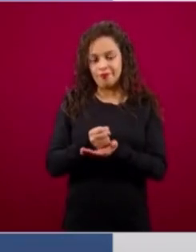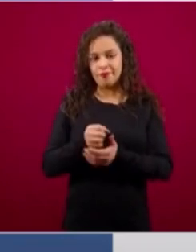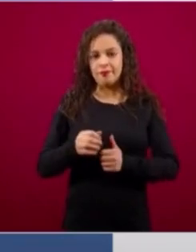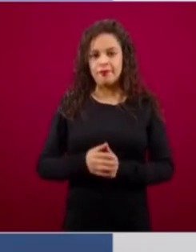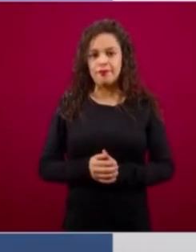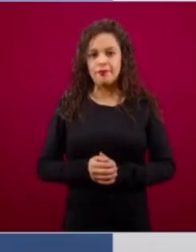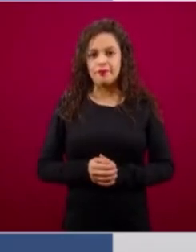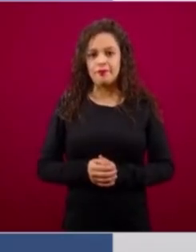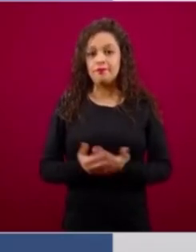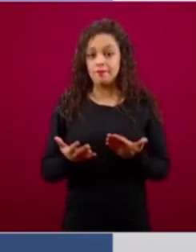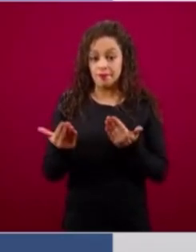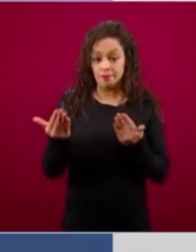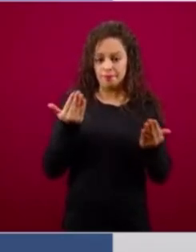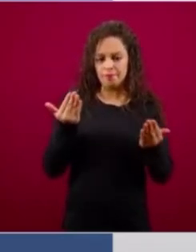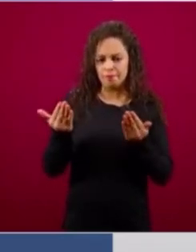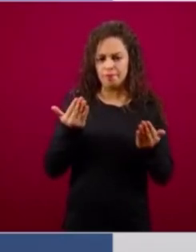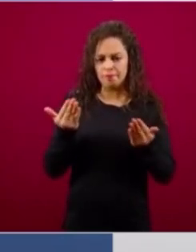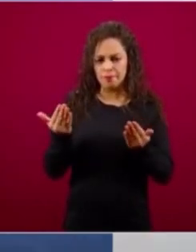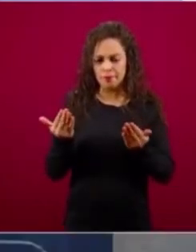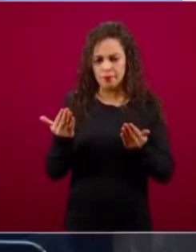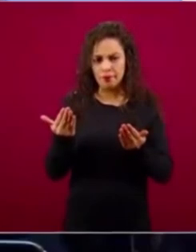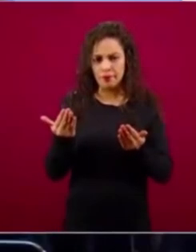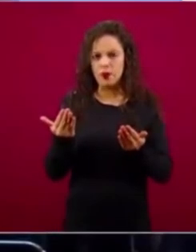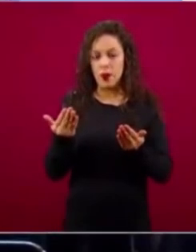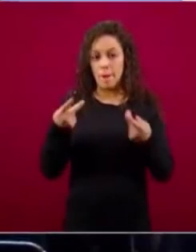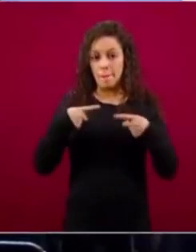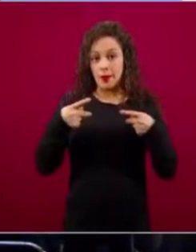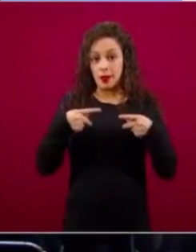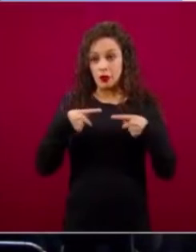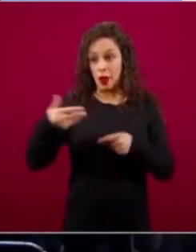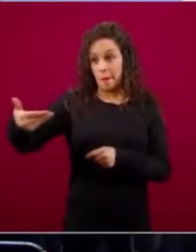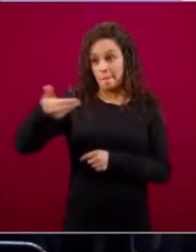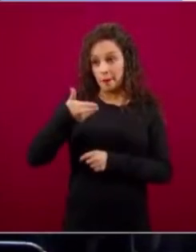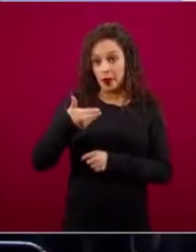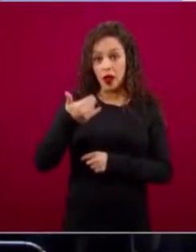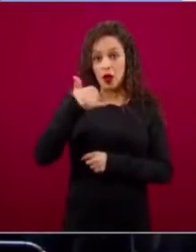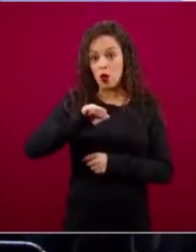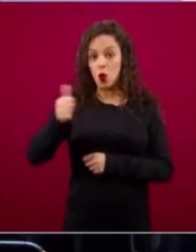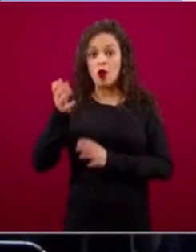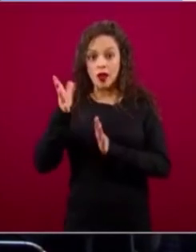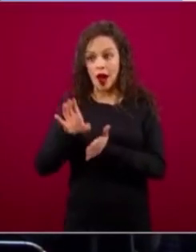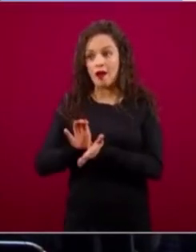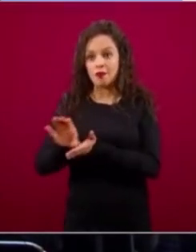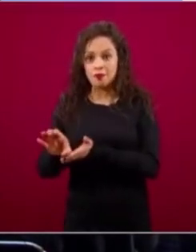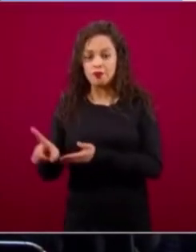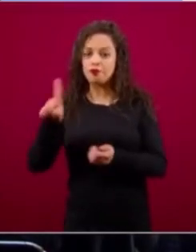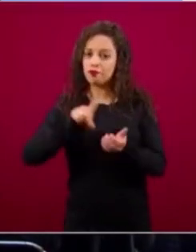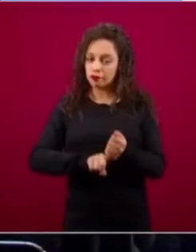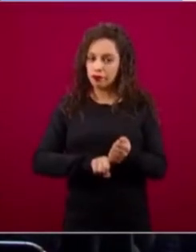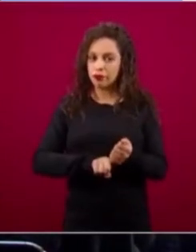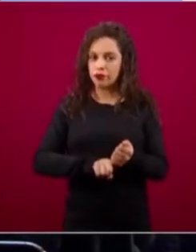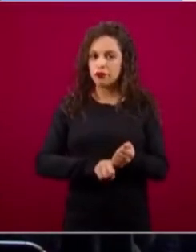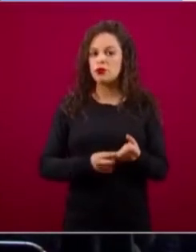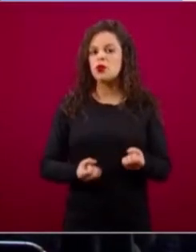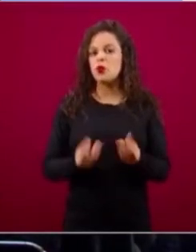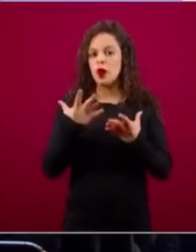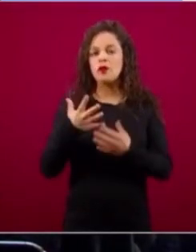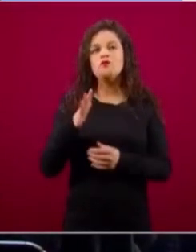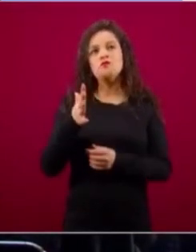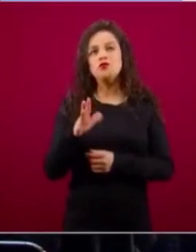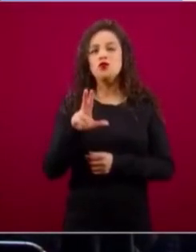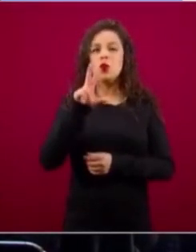entre los que nos lo solicitan y ya lo recibieron estamos en una en un 88 por ciento de cumplimiento